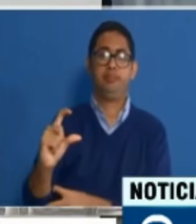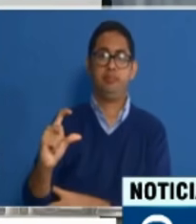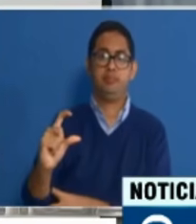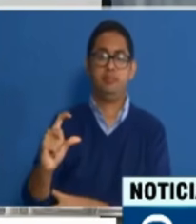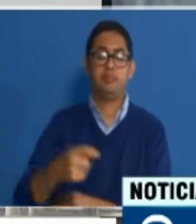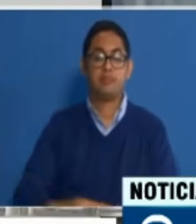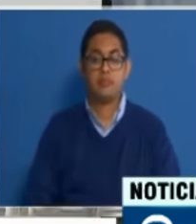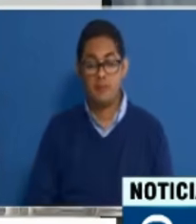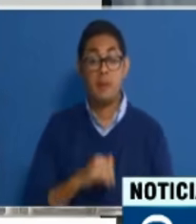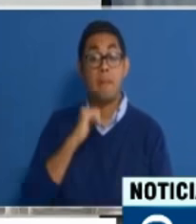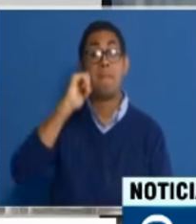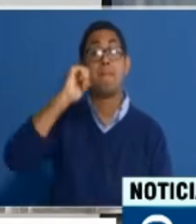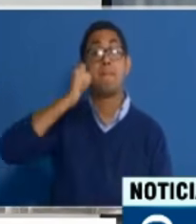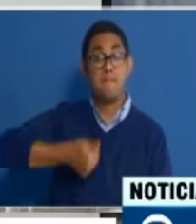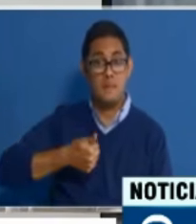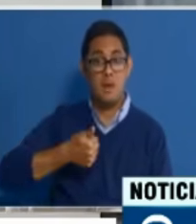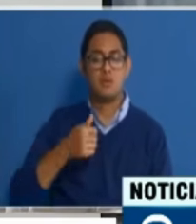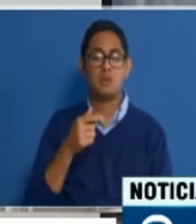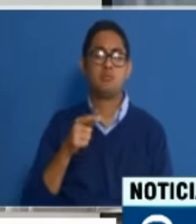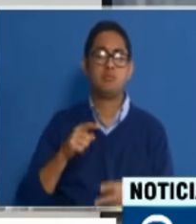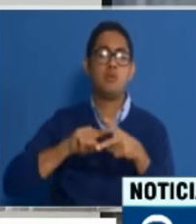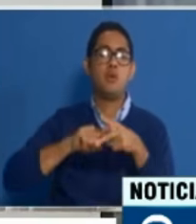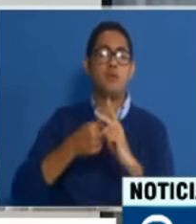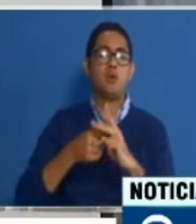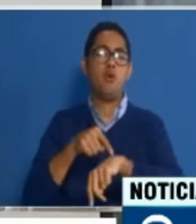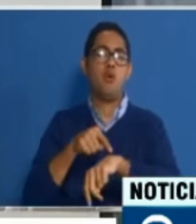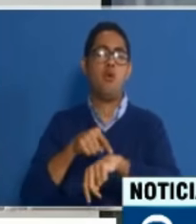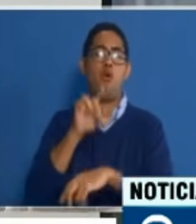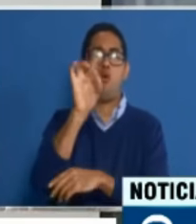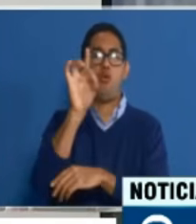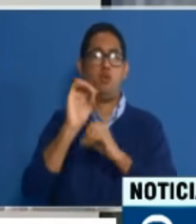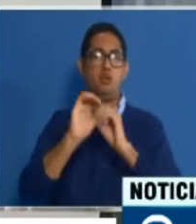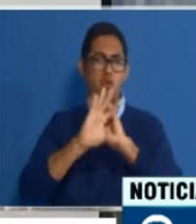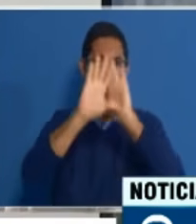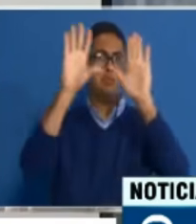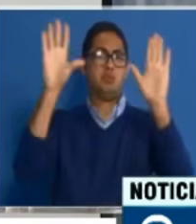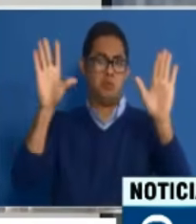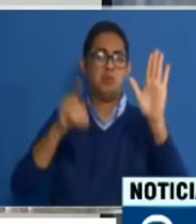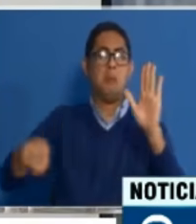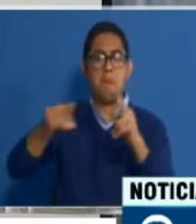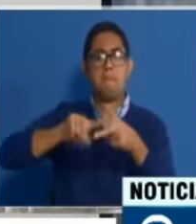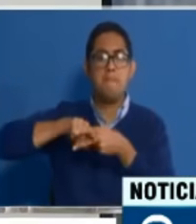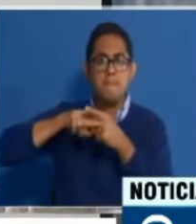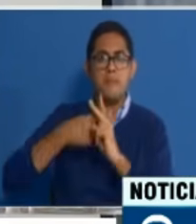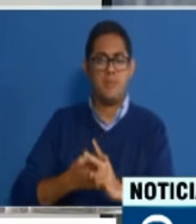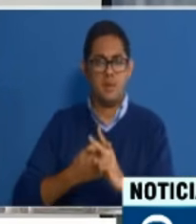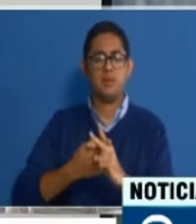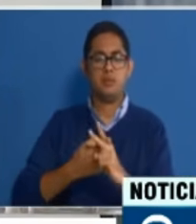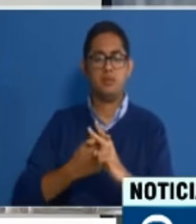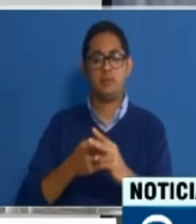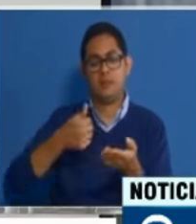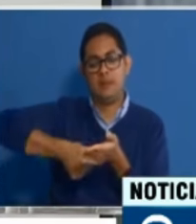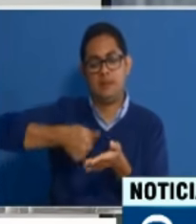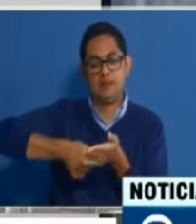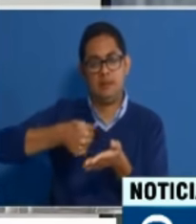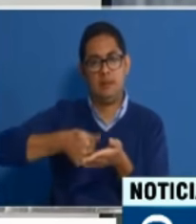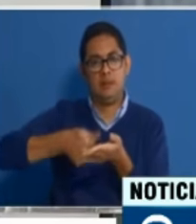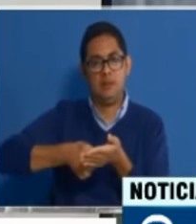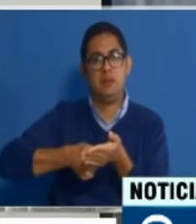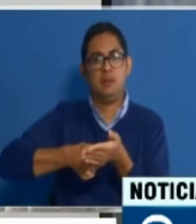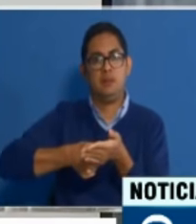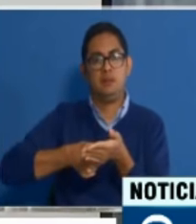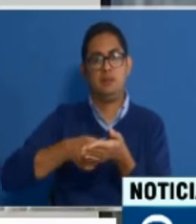como le dije, empezamos mañana, 30 de abril, a las 8 de la mañana lanzamos el plan de la cédula